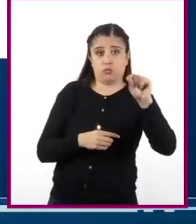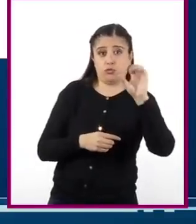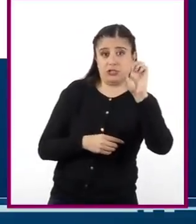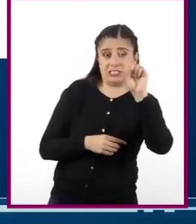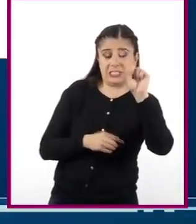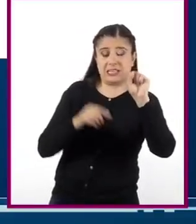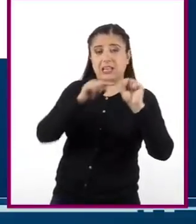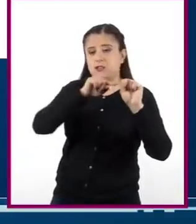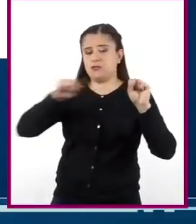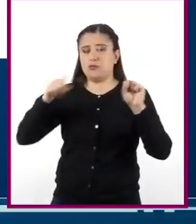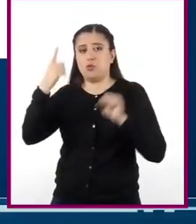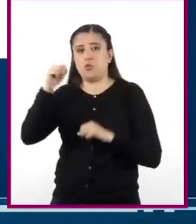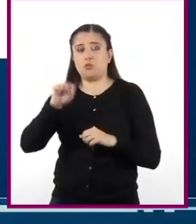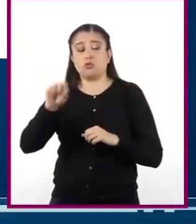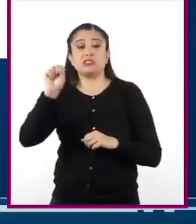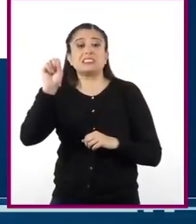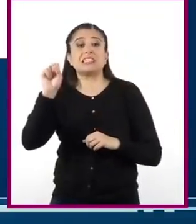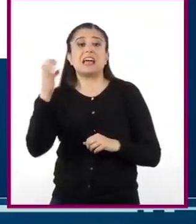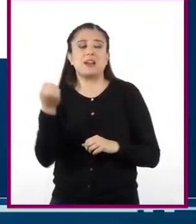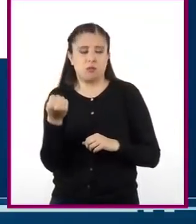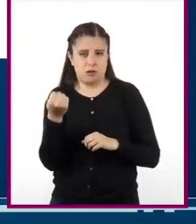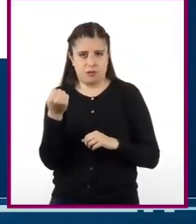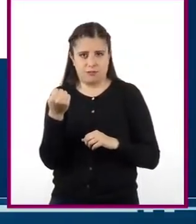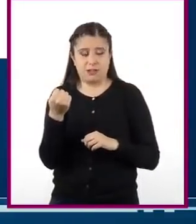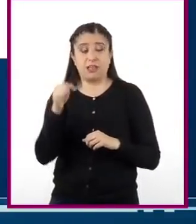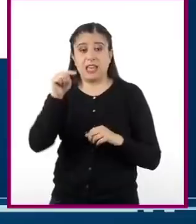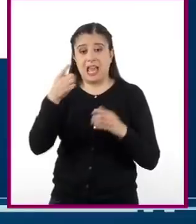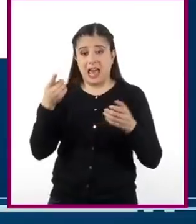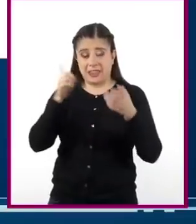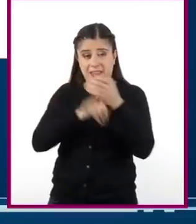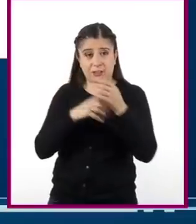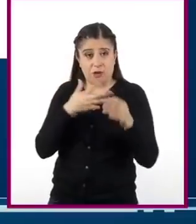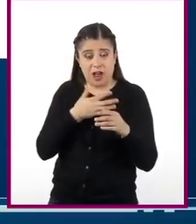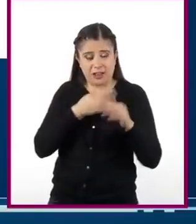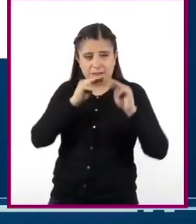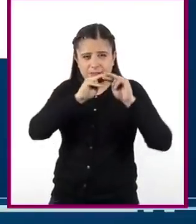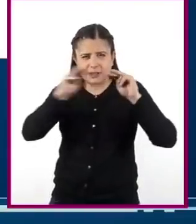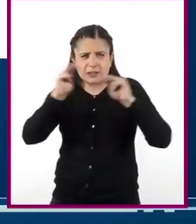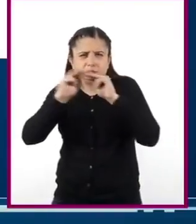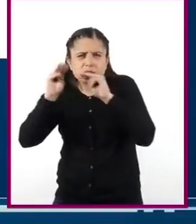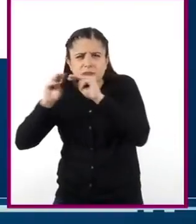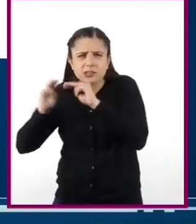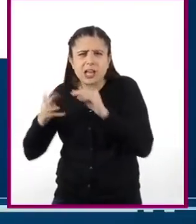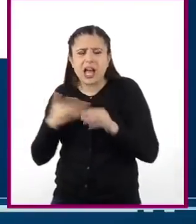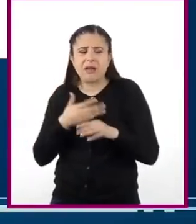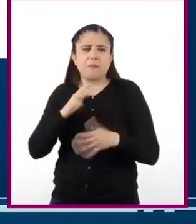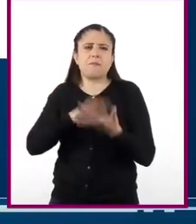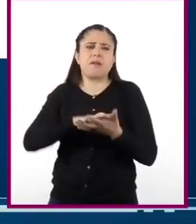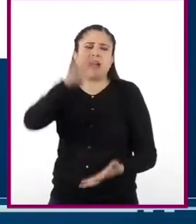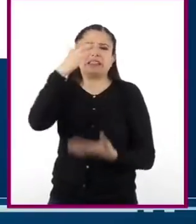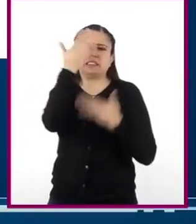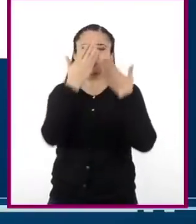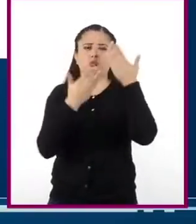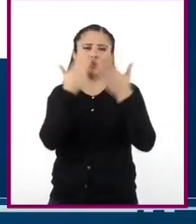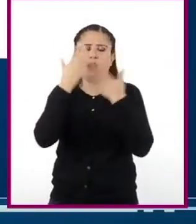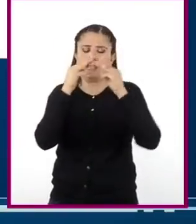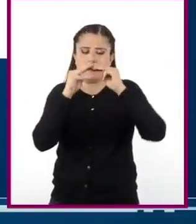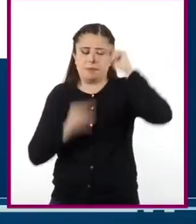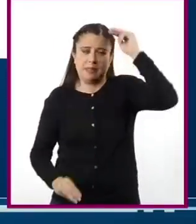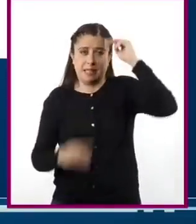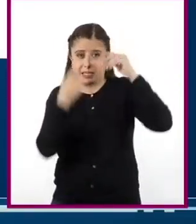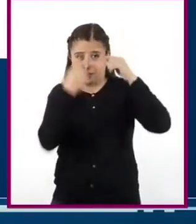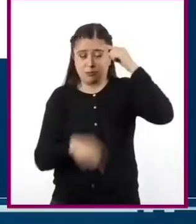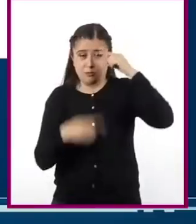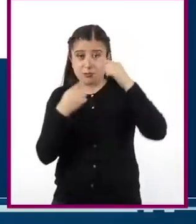1.60 y 1.79, ya que dentro de ellos se tiene la mayor cantidad de estudiantes. O dicho de